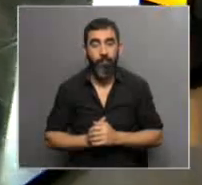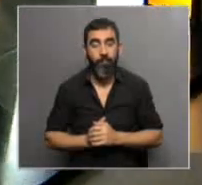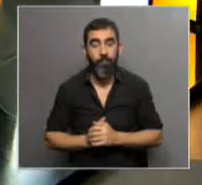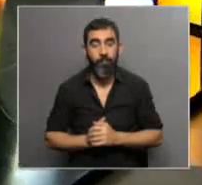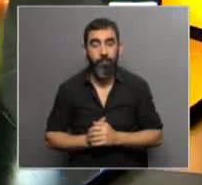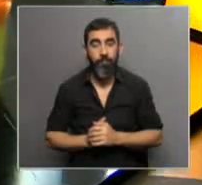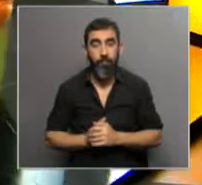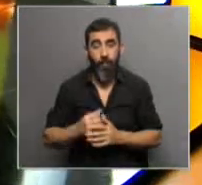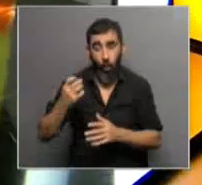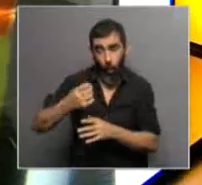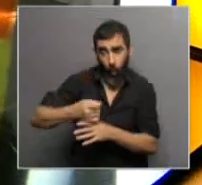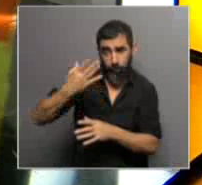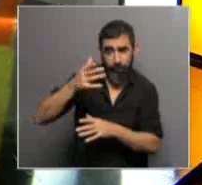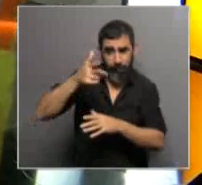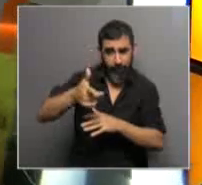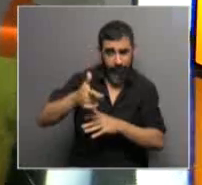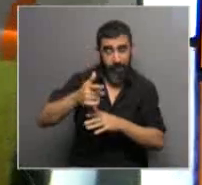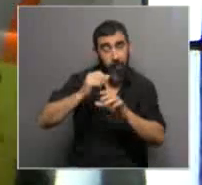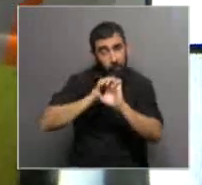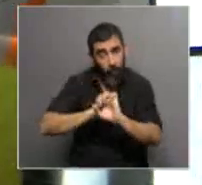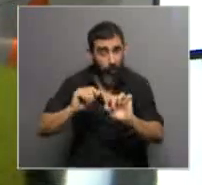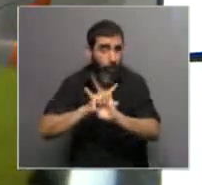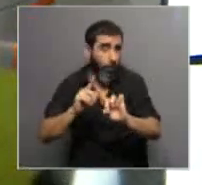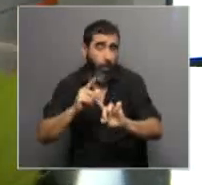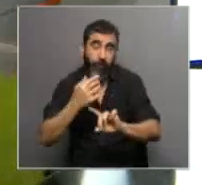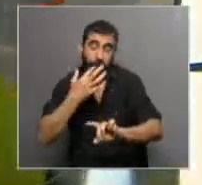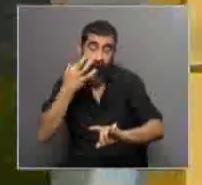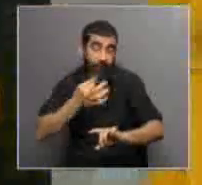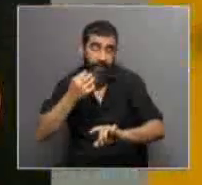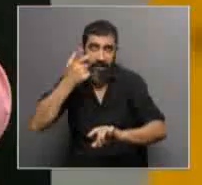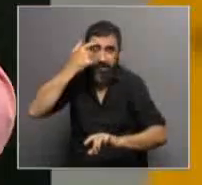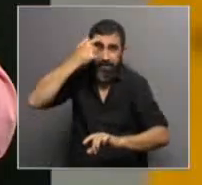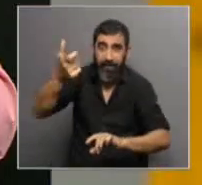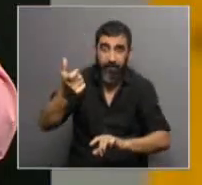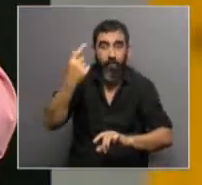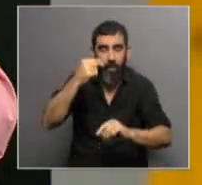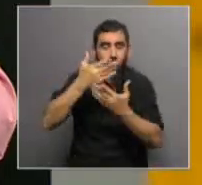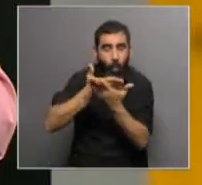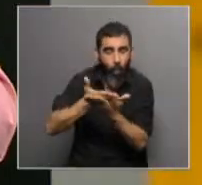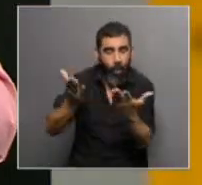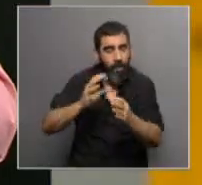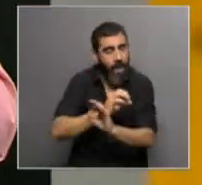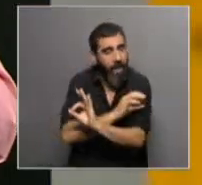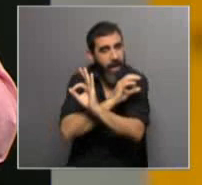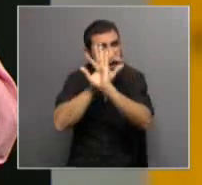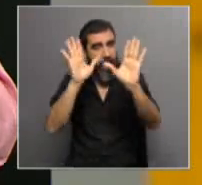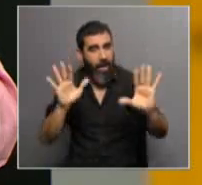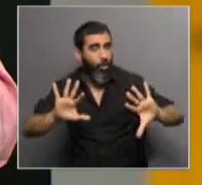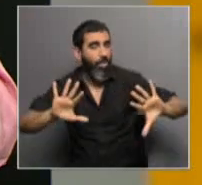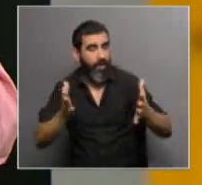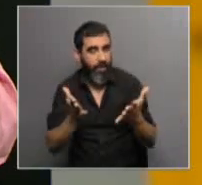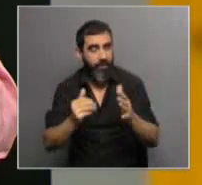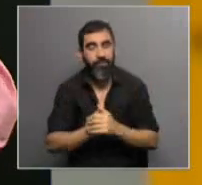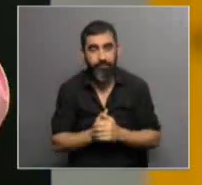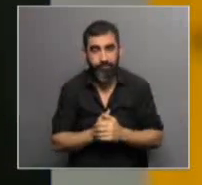es el concepto de videos culturas que tal vez no sea el más científico de todos pero que ilustra mucho de qué se trata es